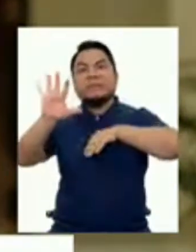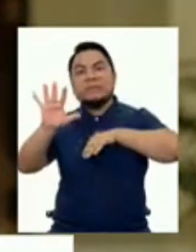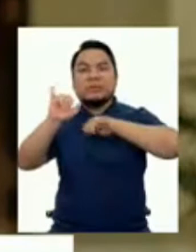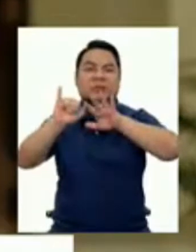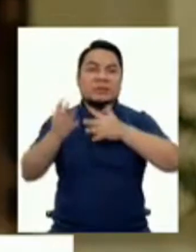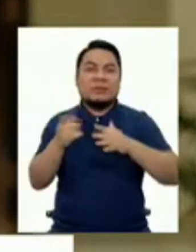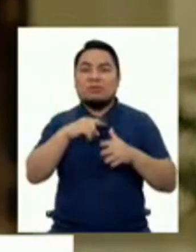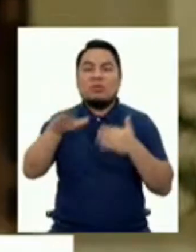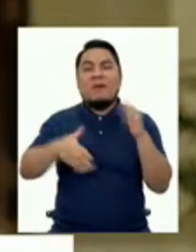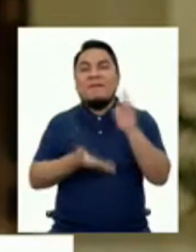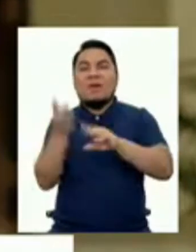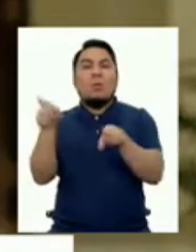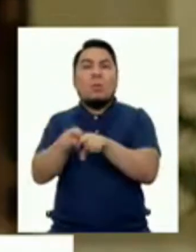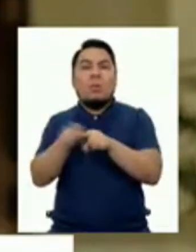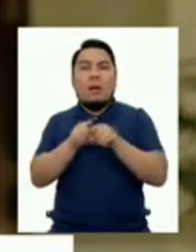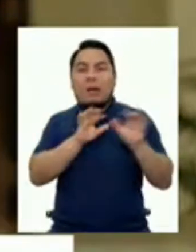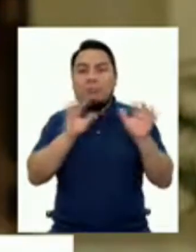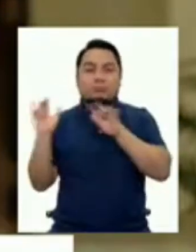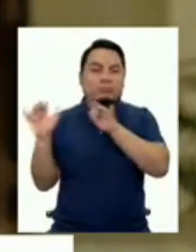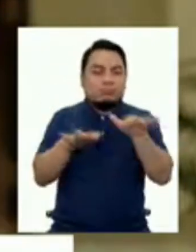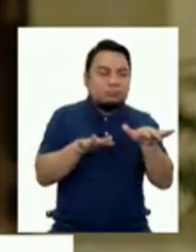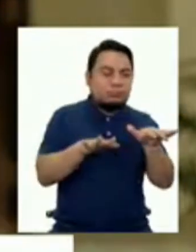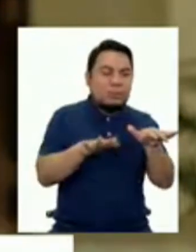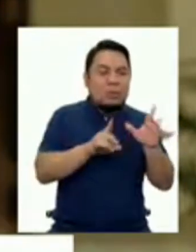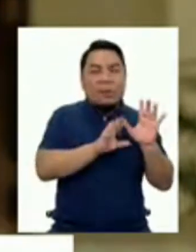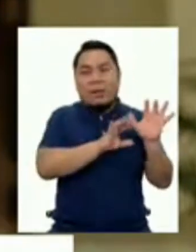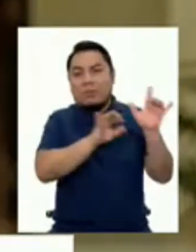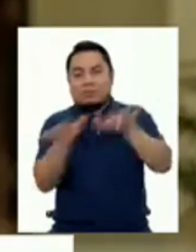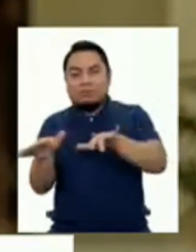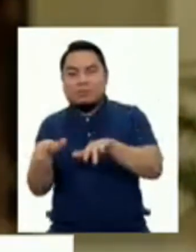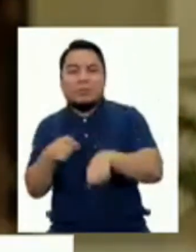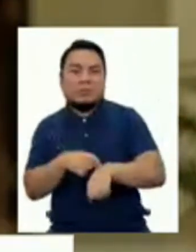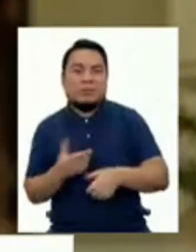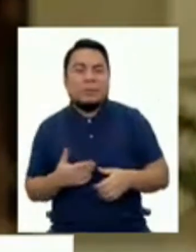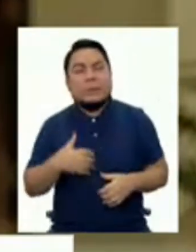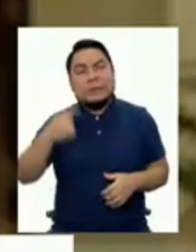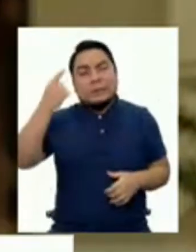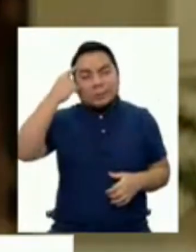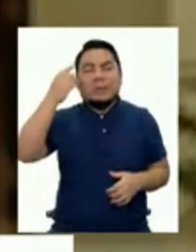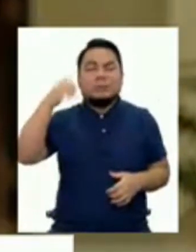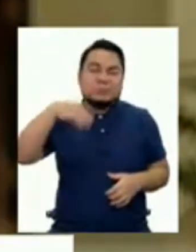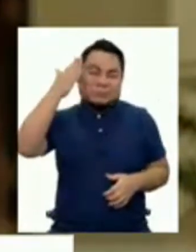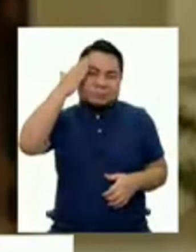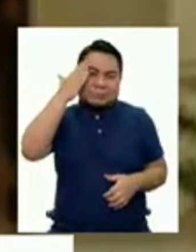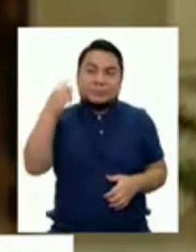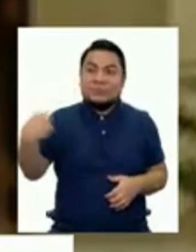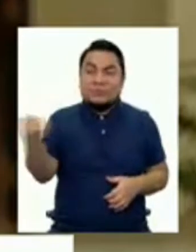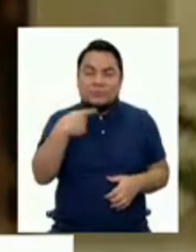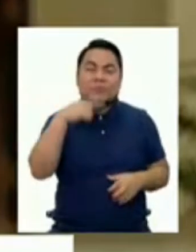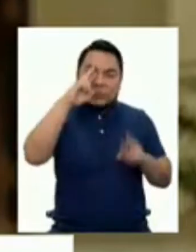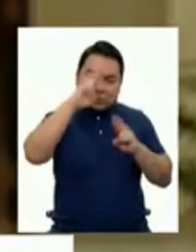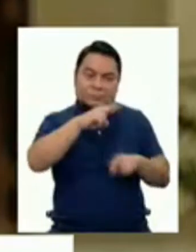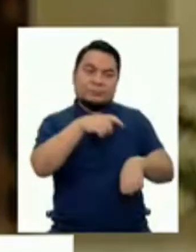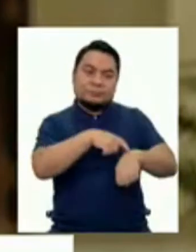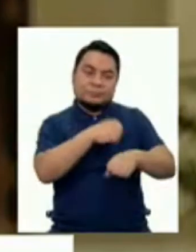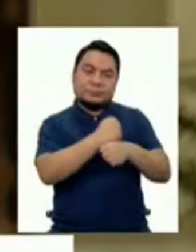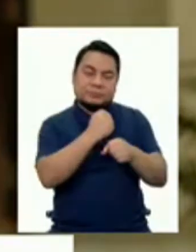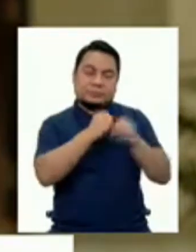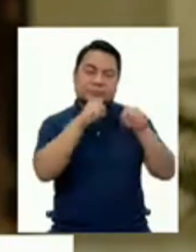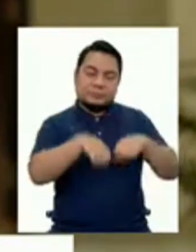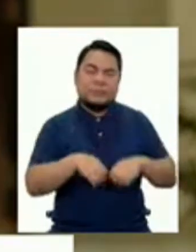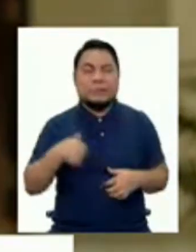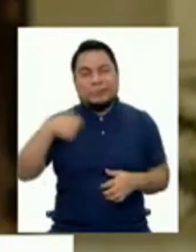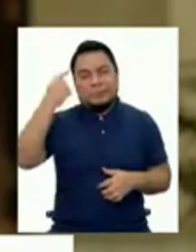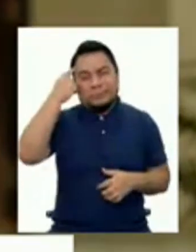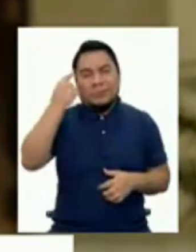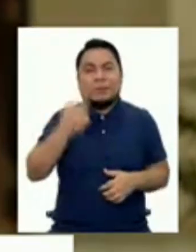el esfuerzo. Hay que cumplir las horas y la jornada laboral. En primer lugar,